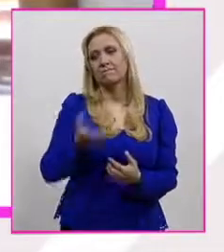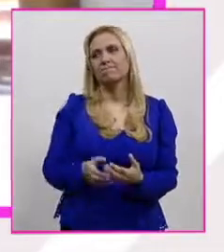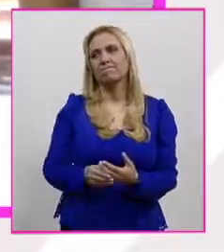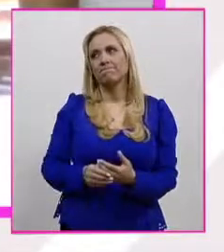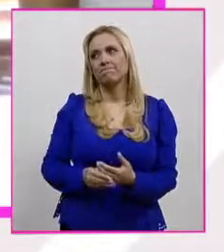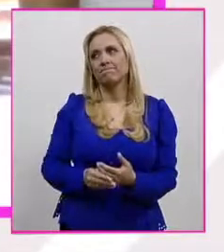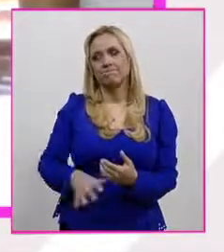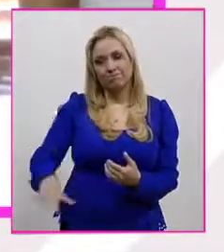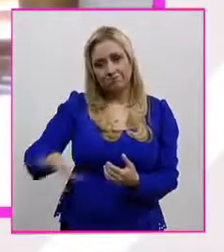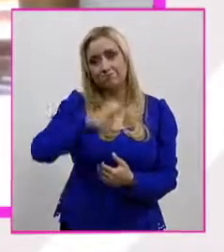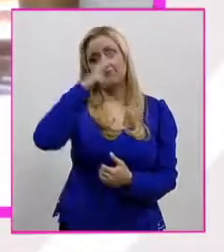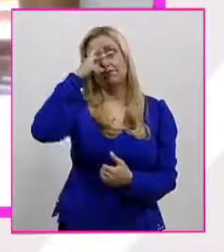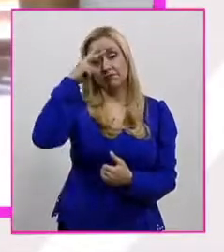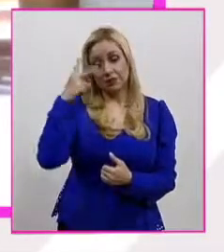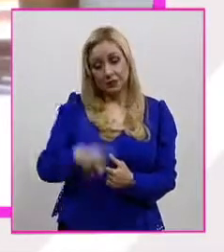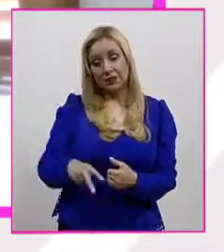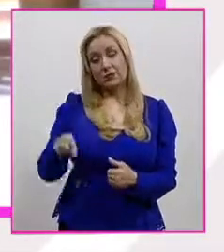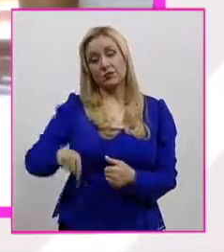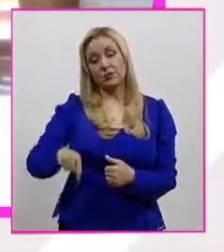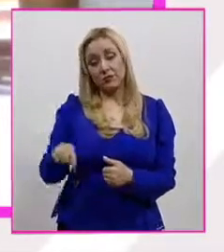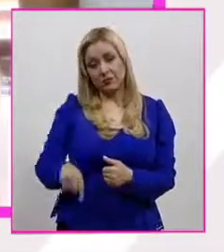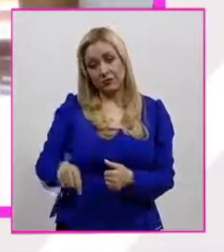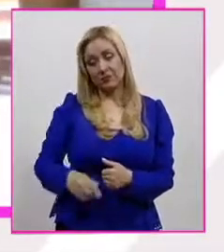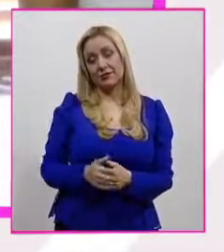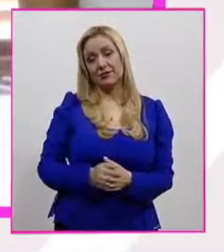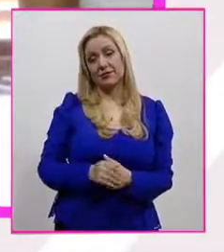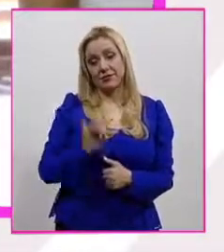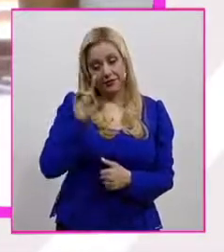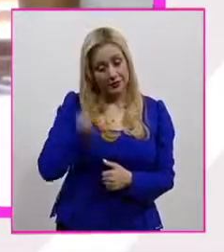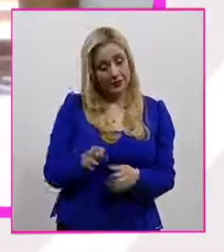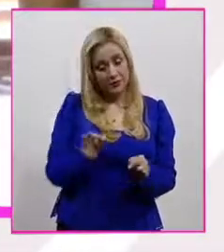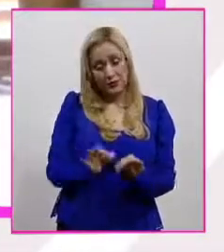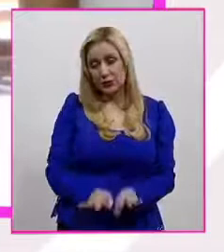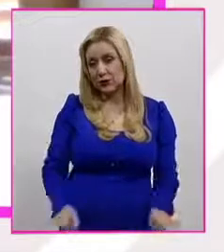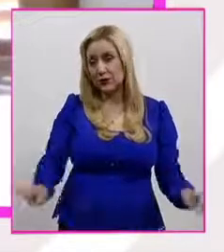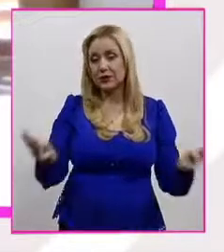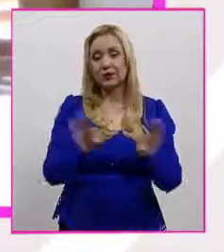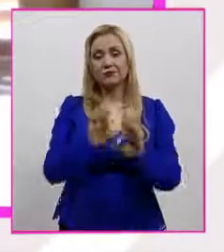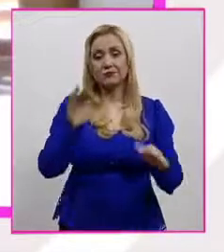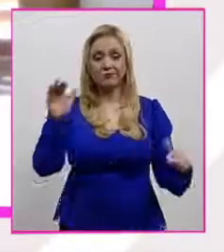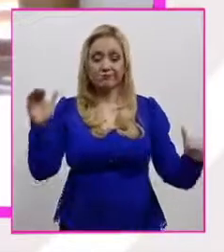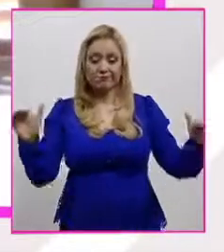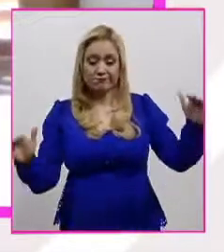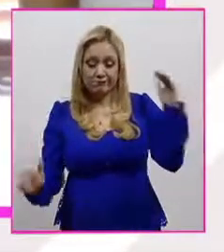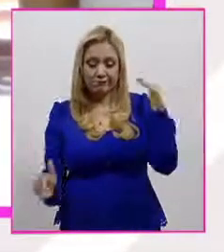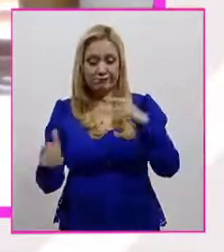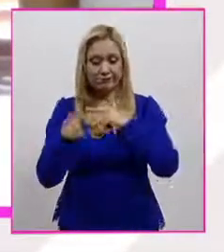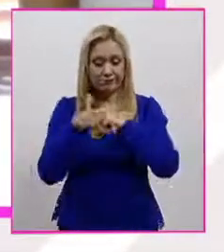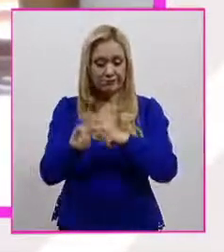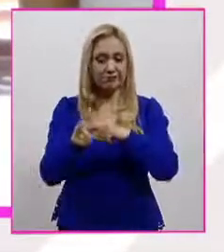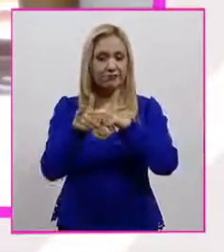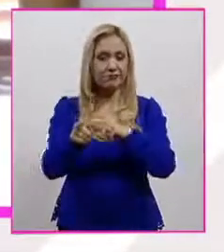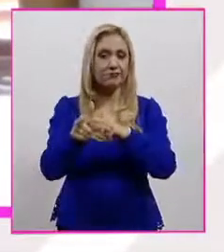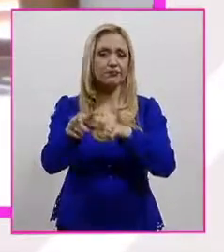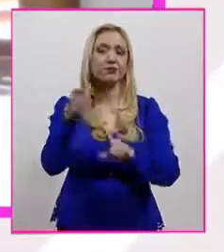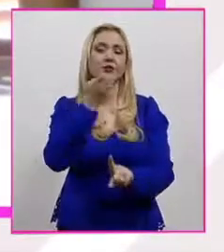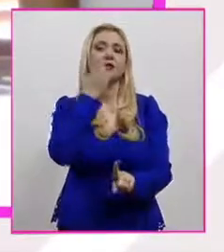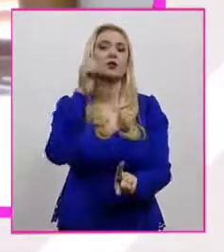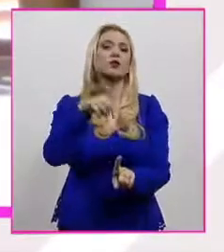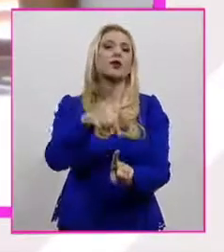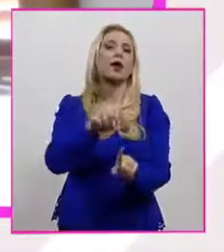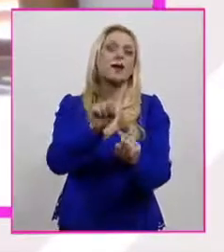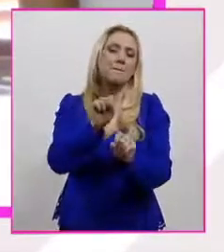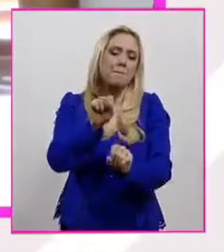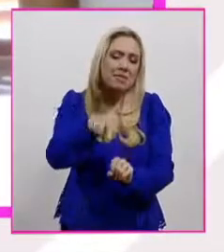parte de la sociedad mexicana. Las desigualdades que estructuran a la desigualdad mexicana están presentes en el sistema educativo.